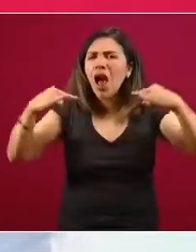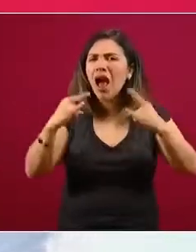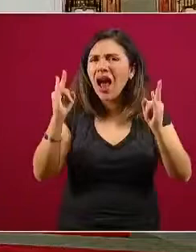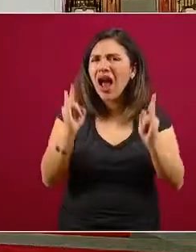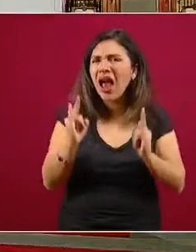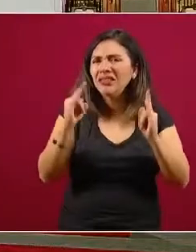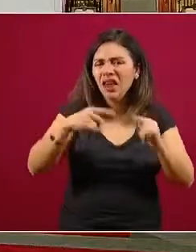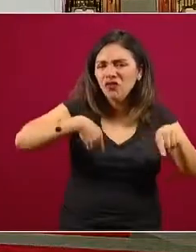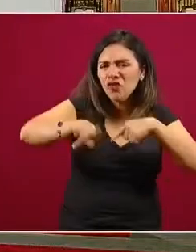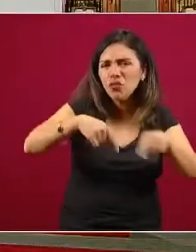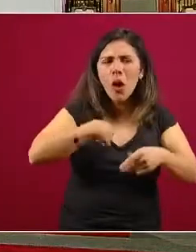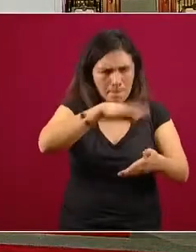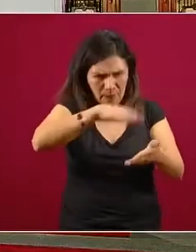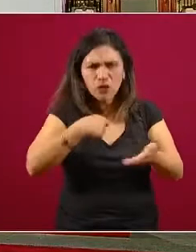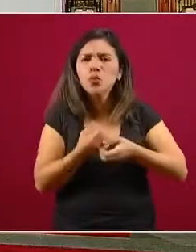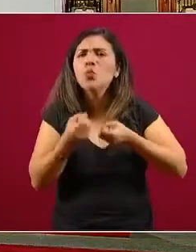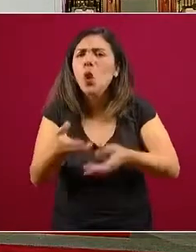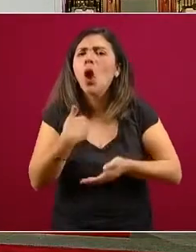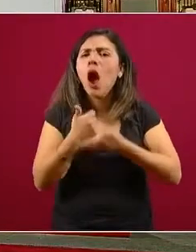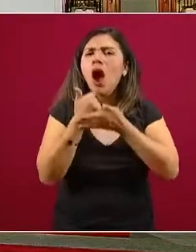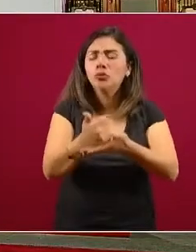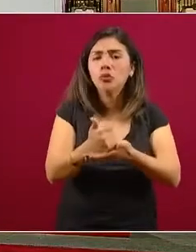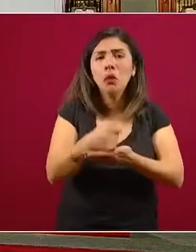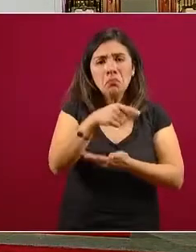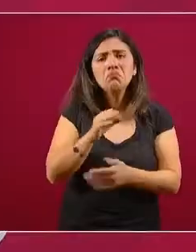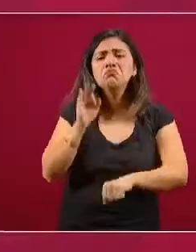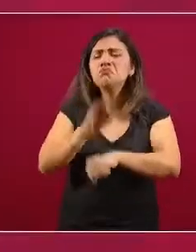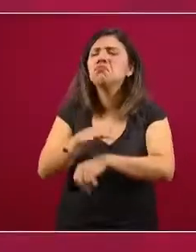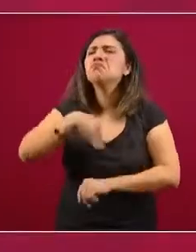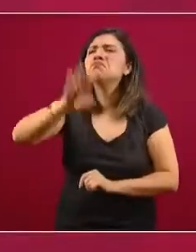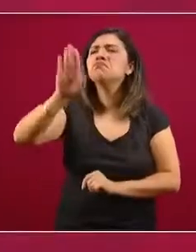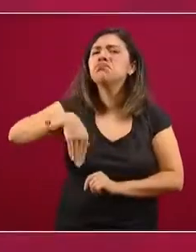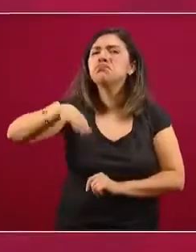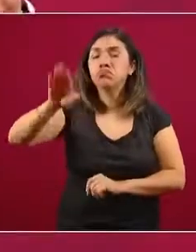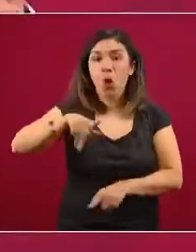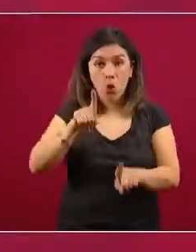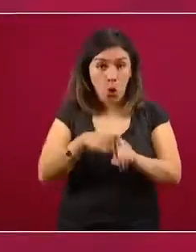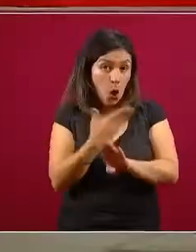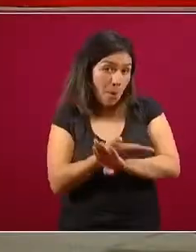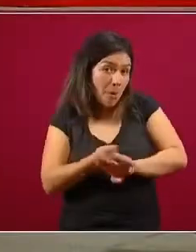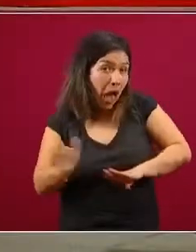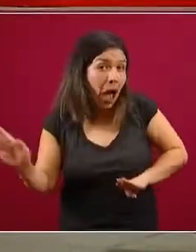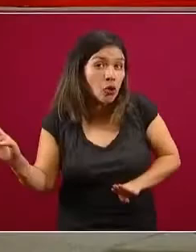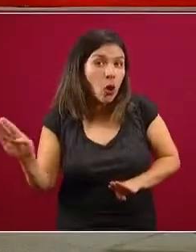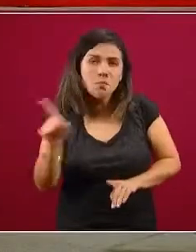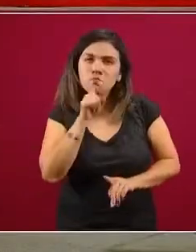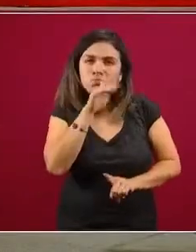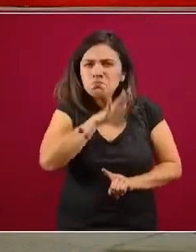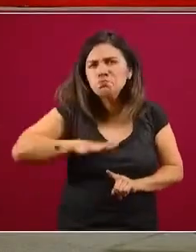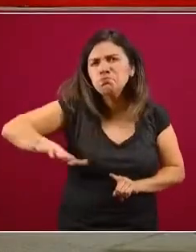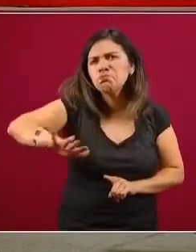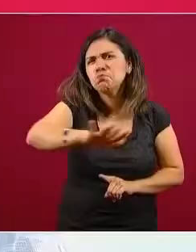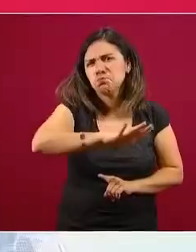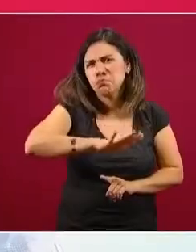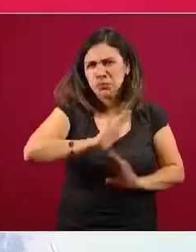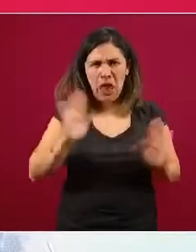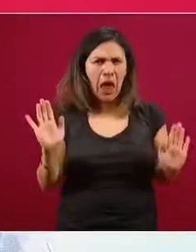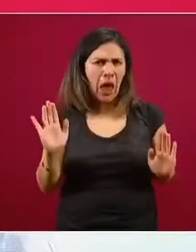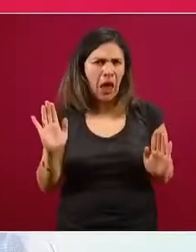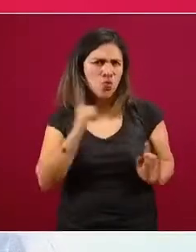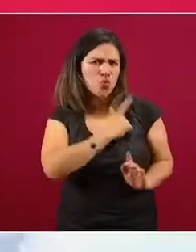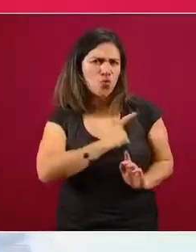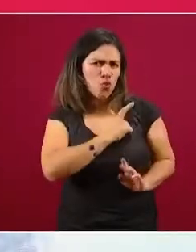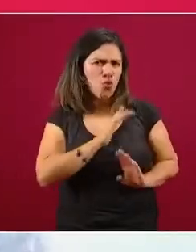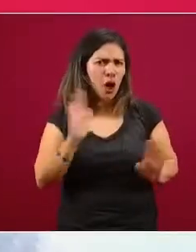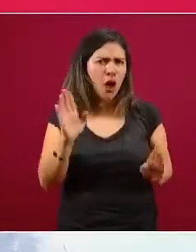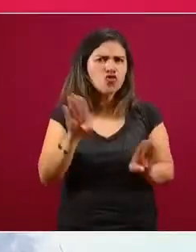lo que tengan en la escuela. Y lo pintan no de un color blanco, neutro o algún color agradable